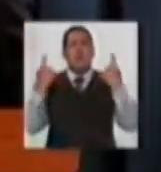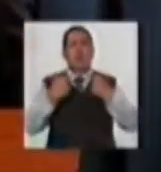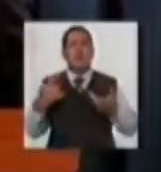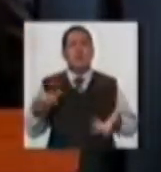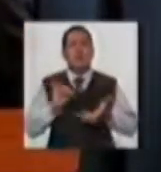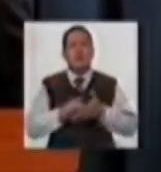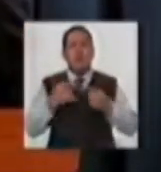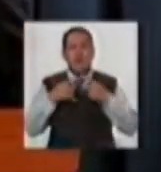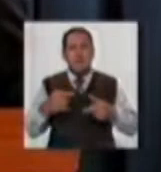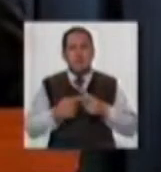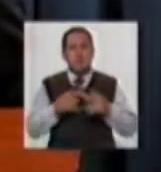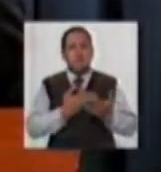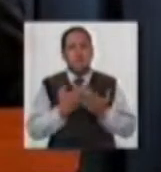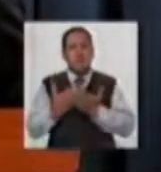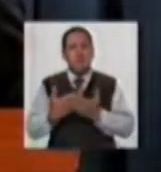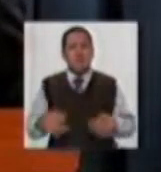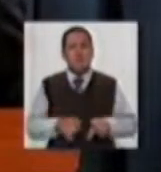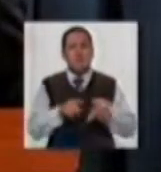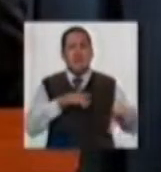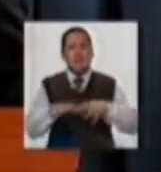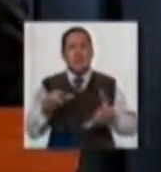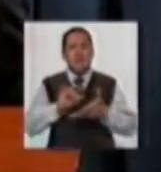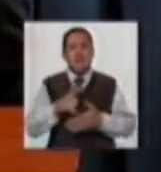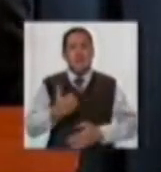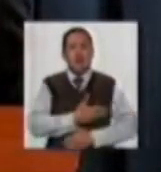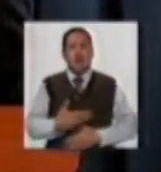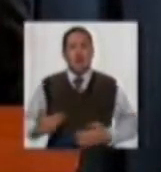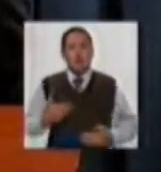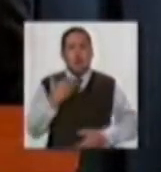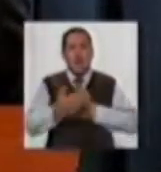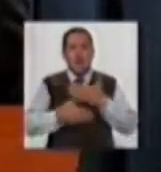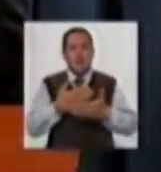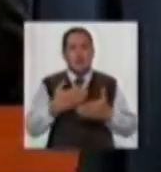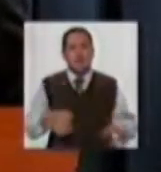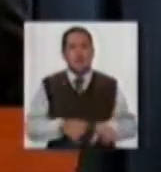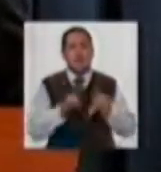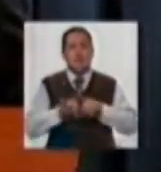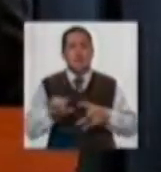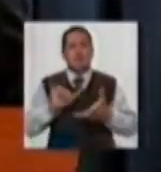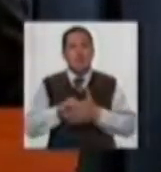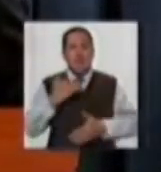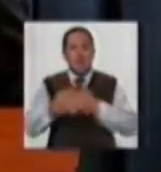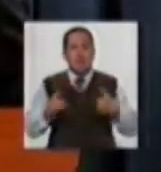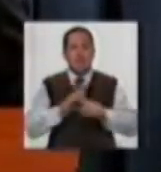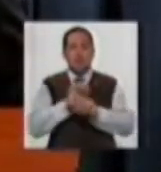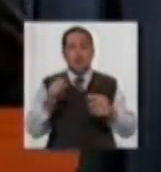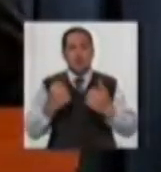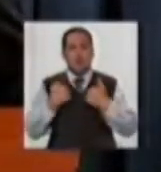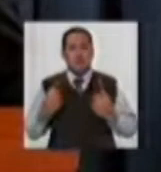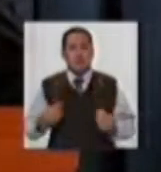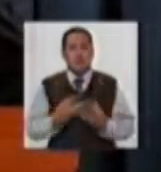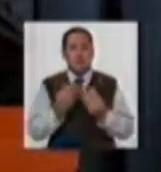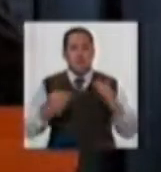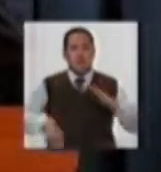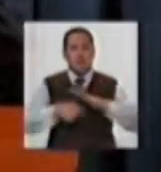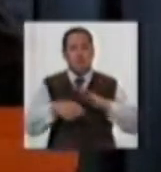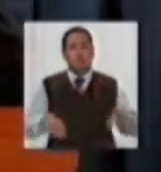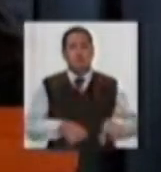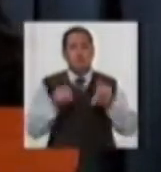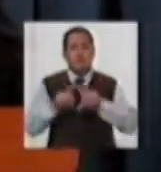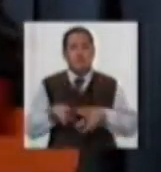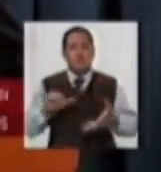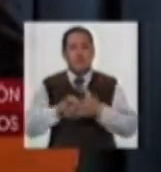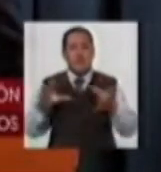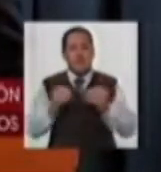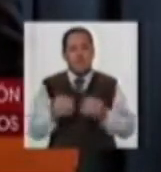esta iniciativa? Hacer que el Estado funcione mejor, hacer que el Estado además funcione sin corrupción y que el Estado funcione de